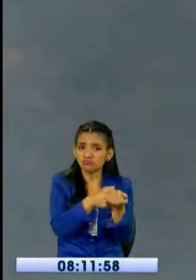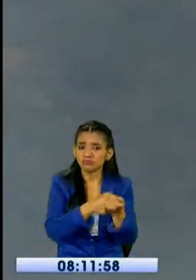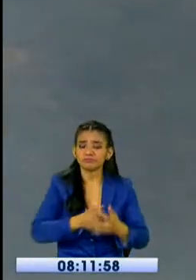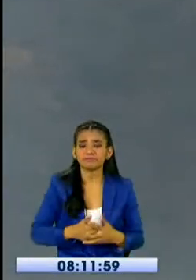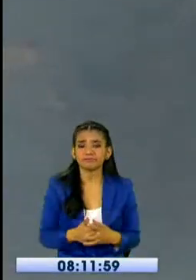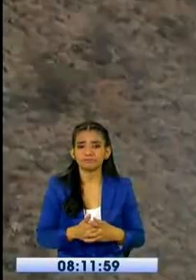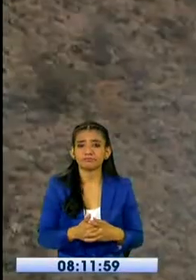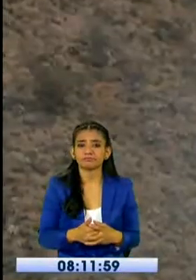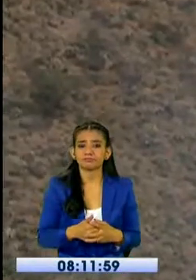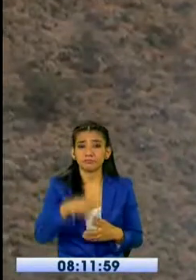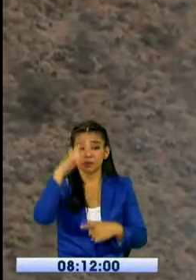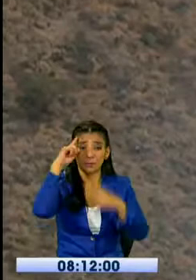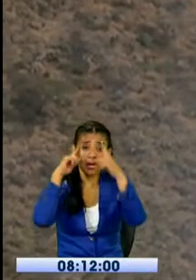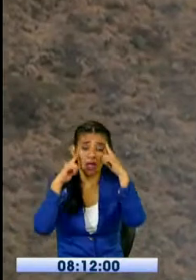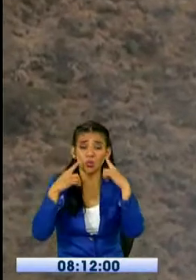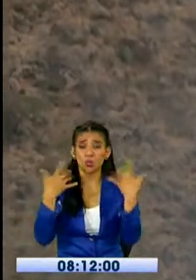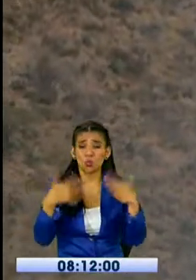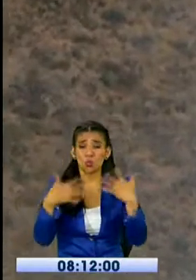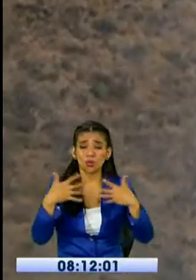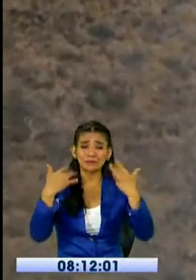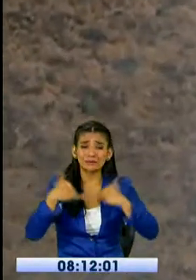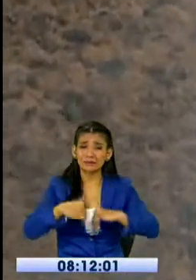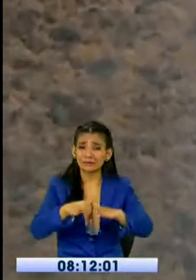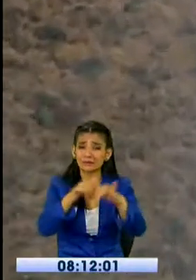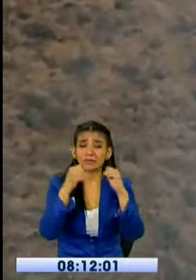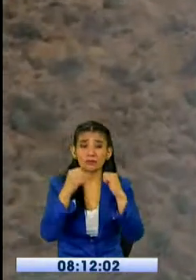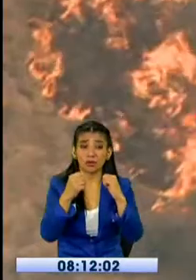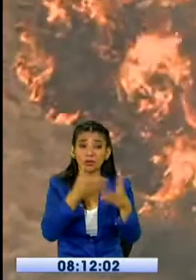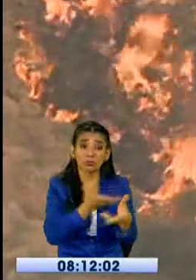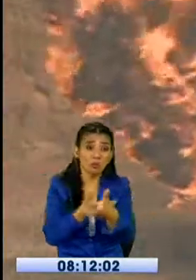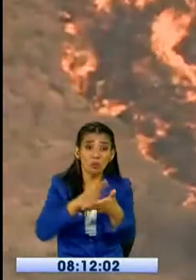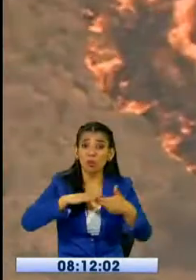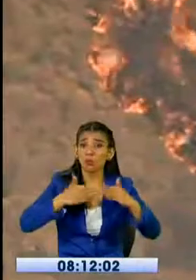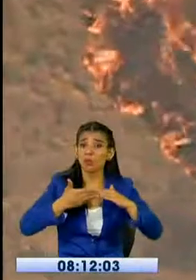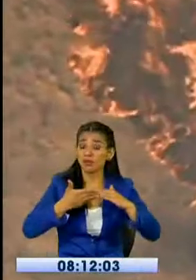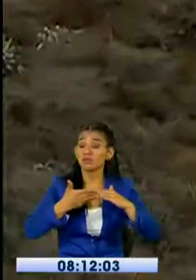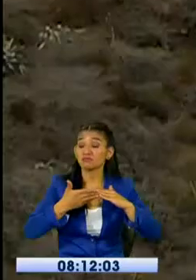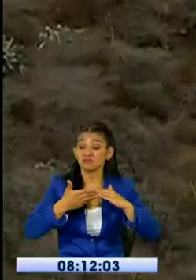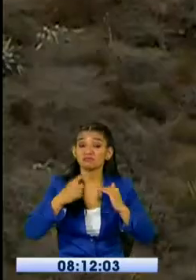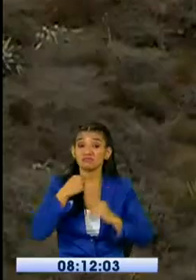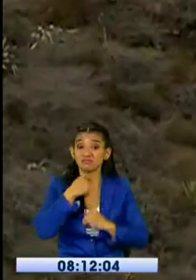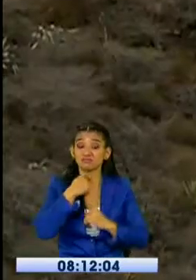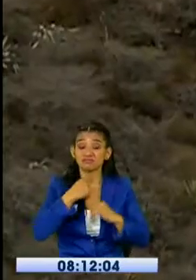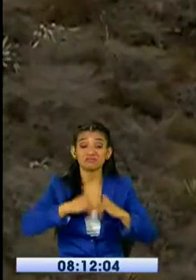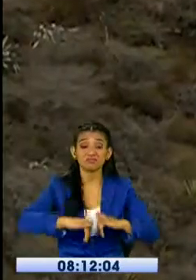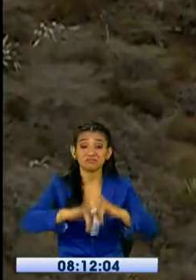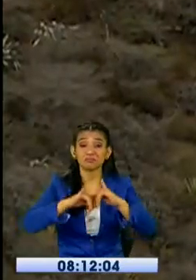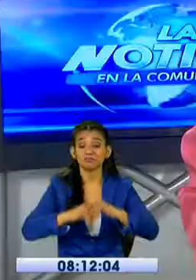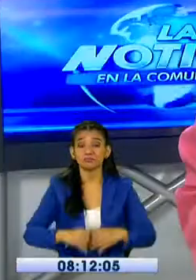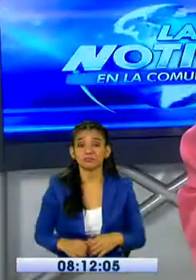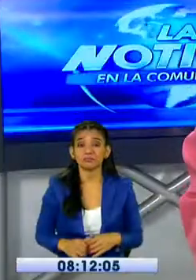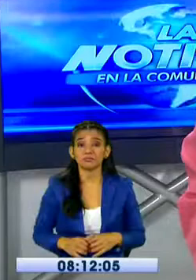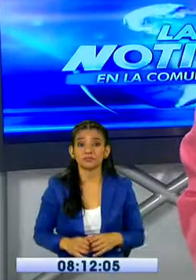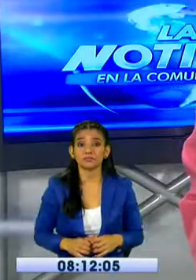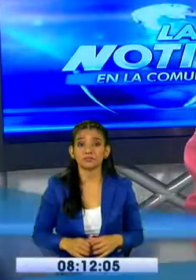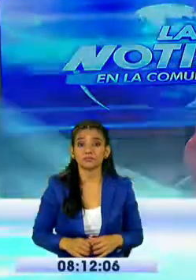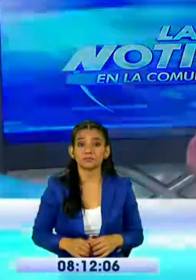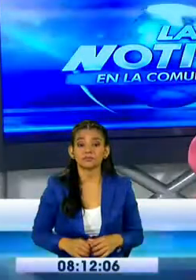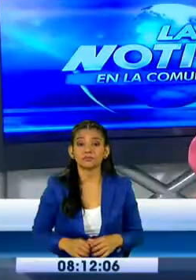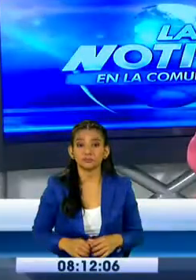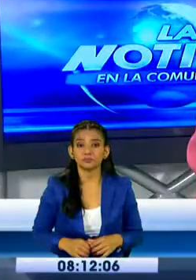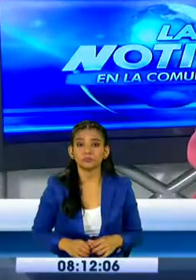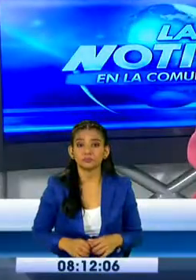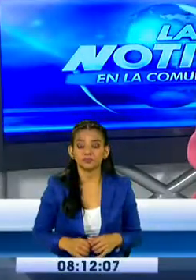no da tregua y ponen apuros a bomberos y comunidad. En Quito, informó Iván Casamen.